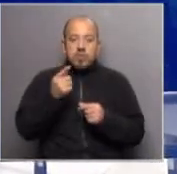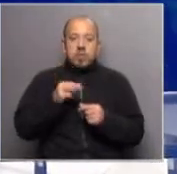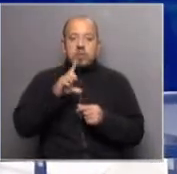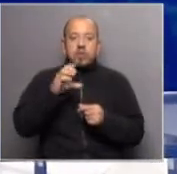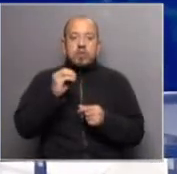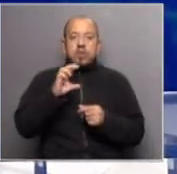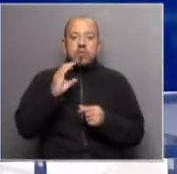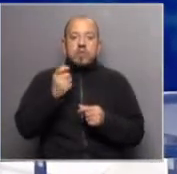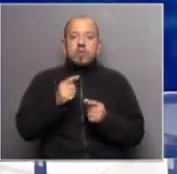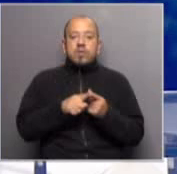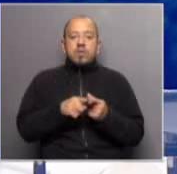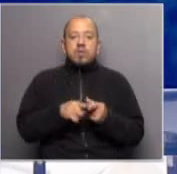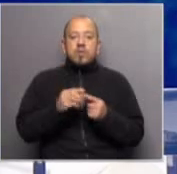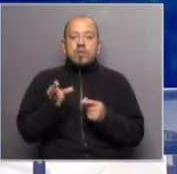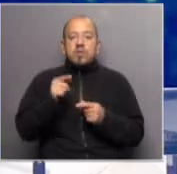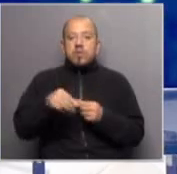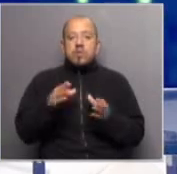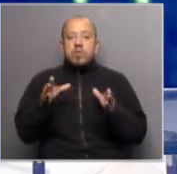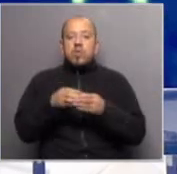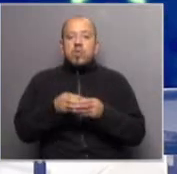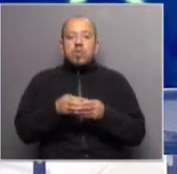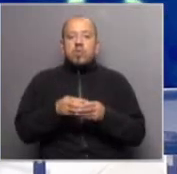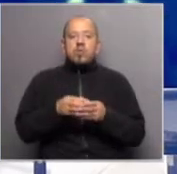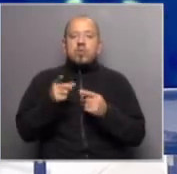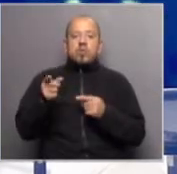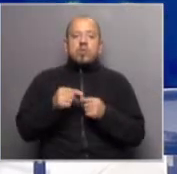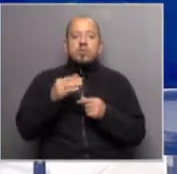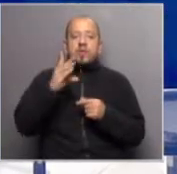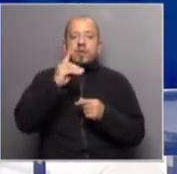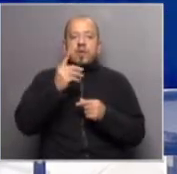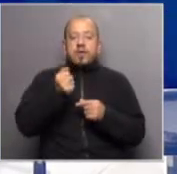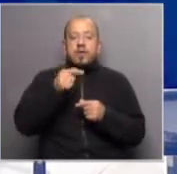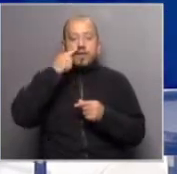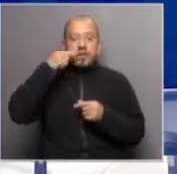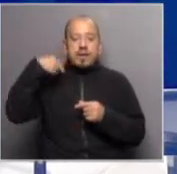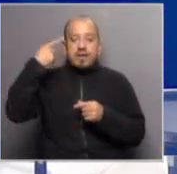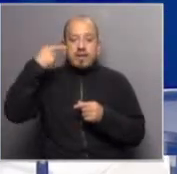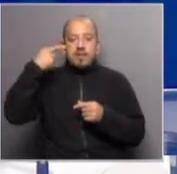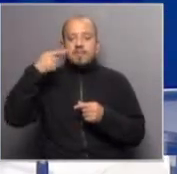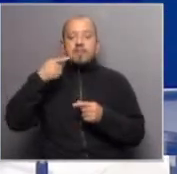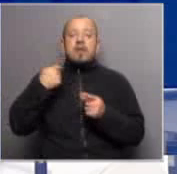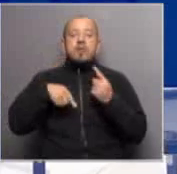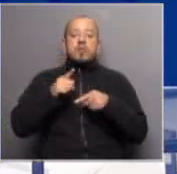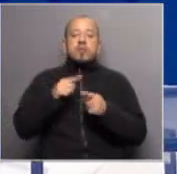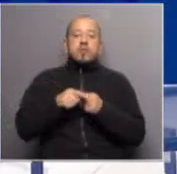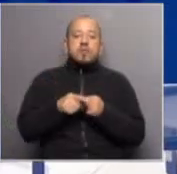Lorca, pero también a todo su grupete, ¿no? A Buñuel, a Dalí. Y entonces, cuando vino acá,